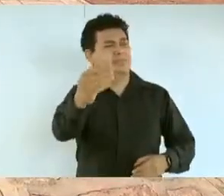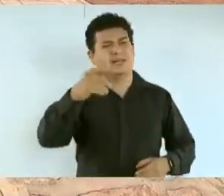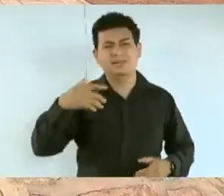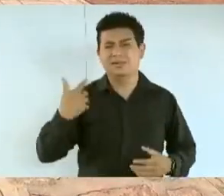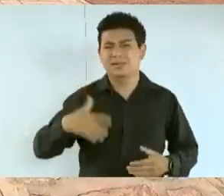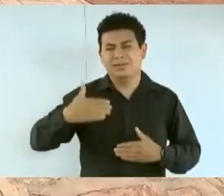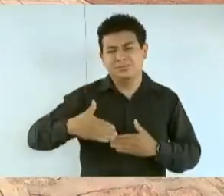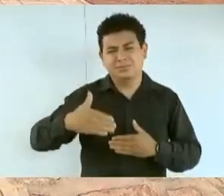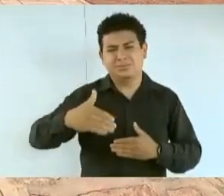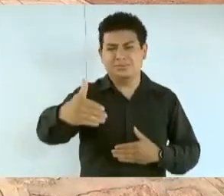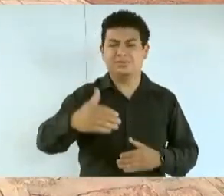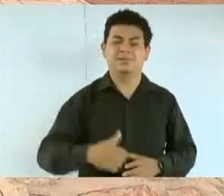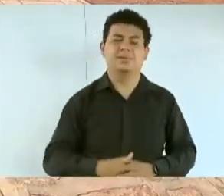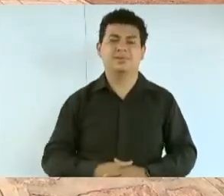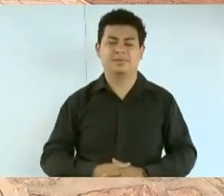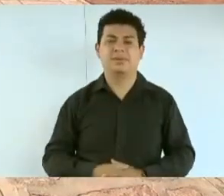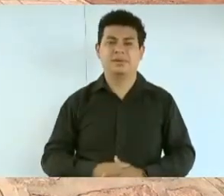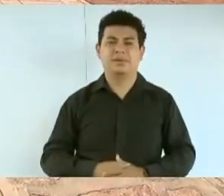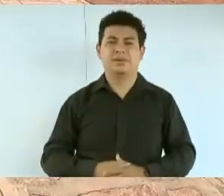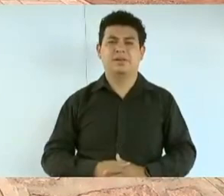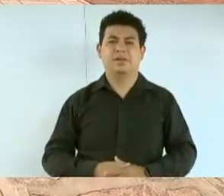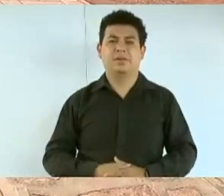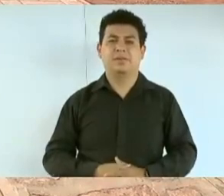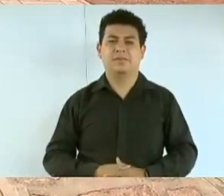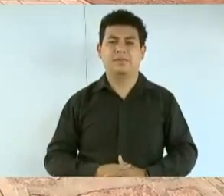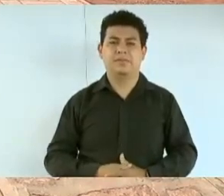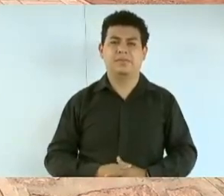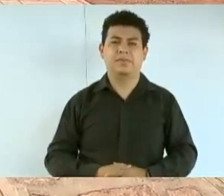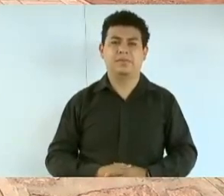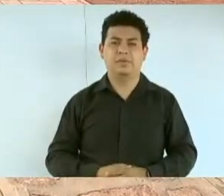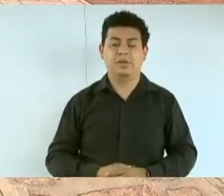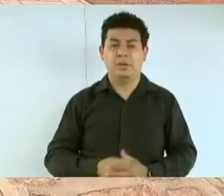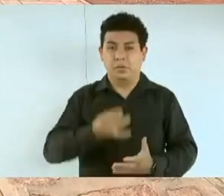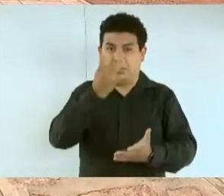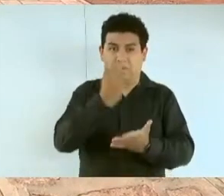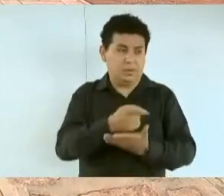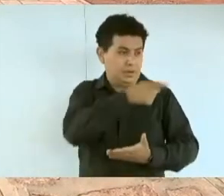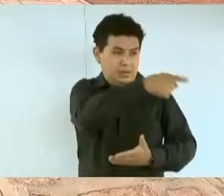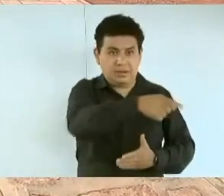Y no solo es la construcción,